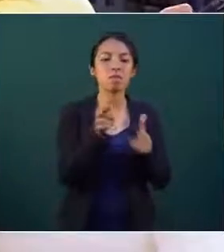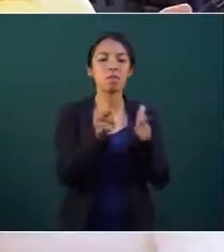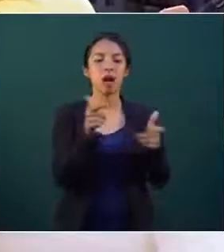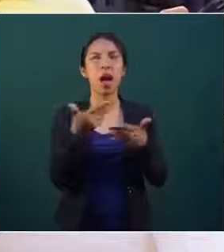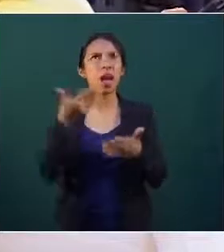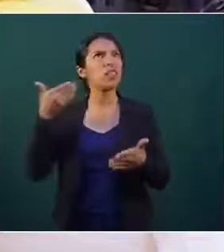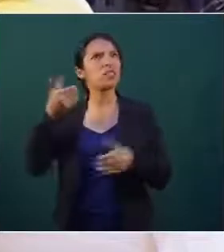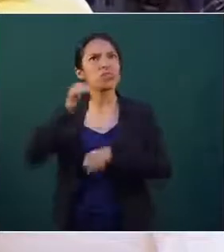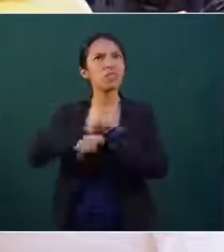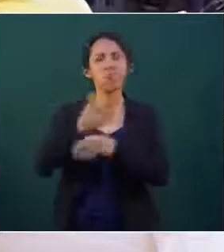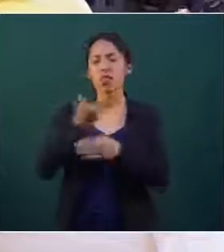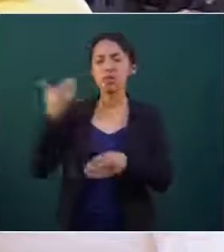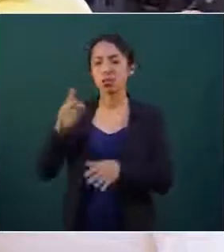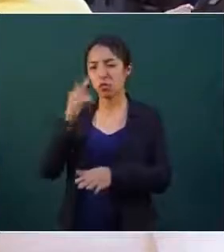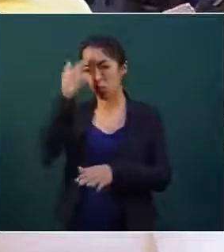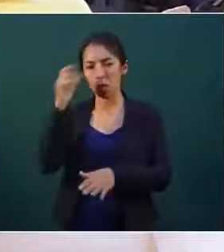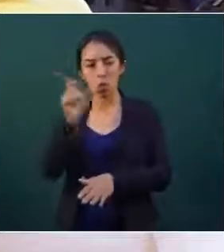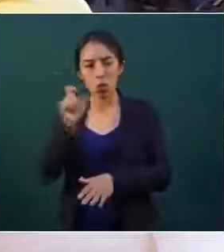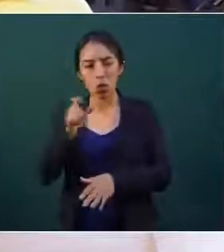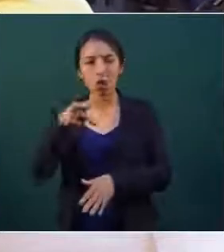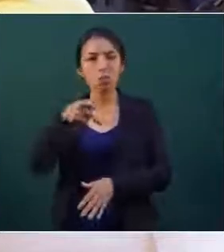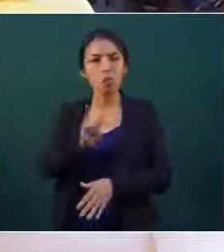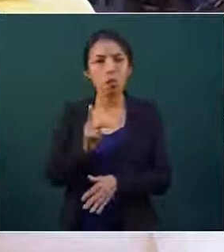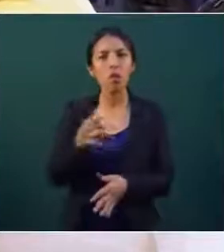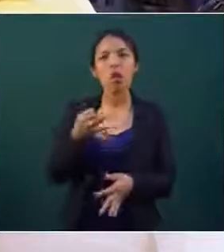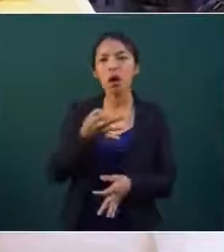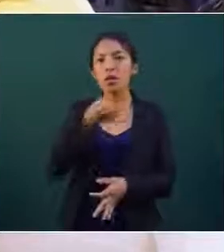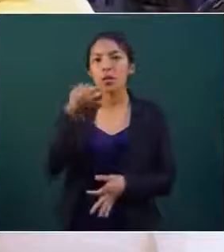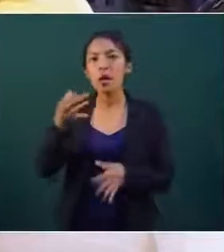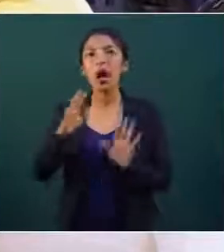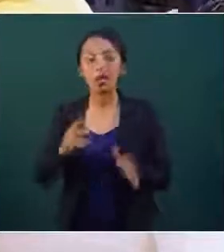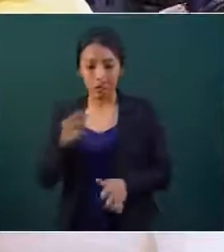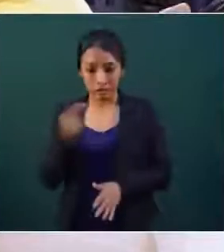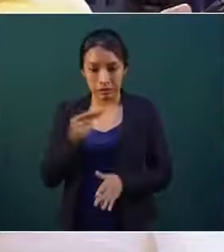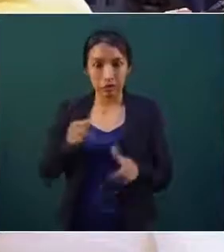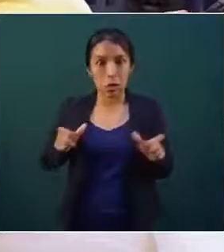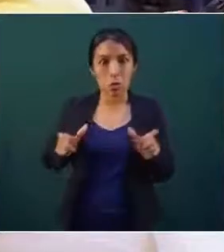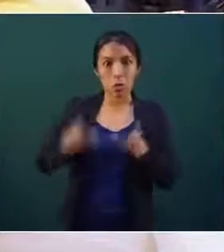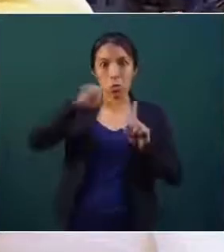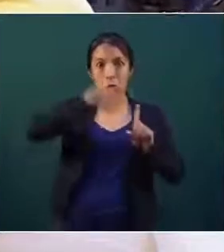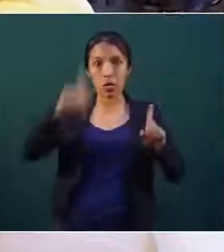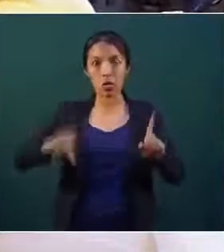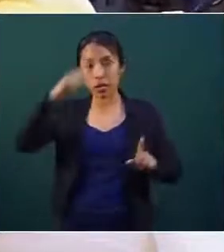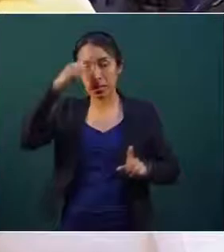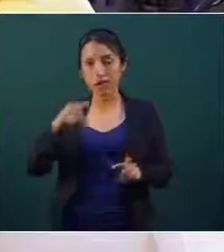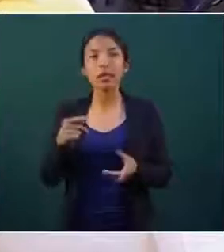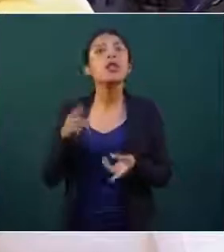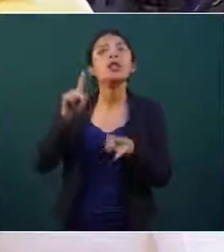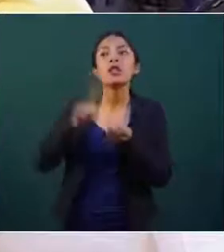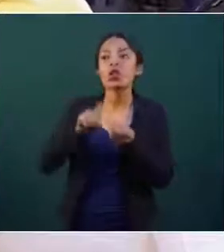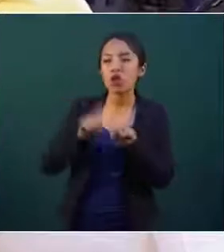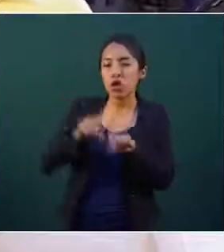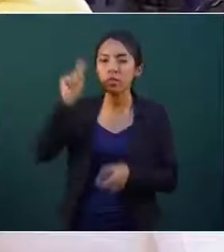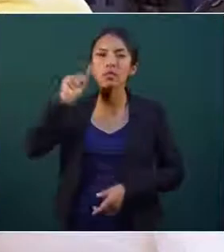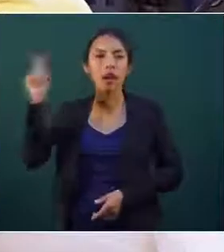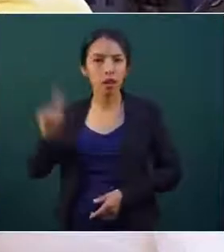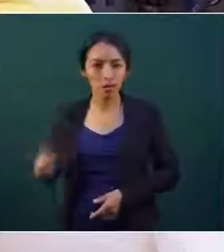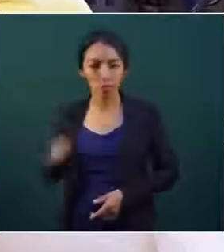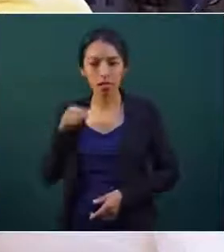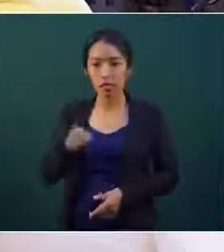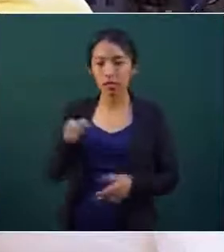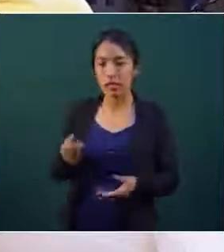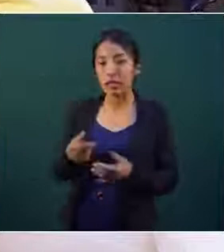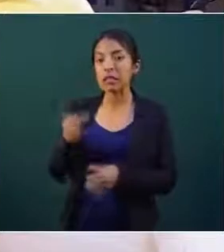o antepasada, no me acuerdo, que se iba a reforzar la presencia de la Guardia Nacional, o así se entendió, en Zacatecas, donde este fin de